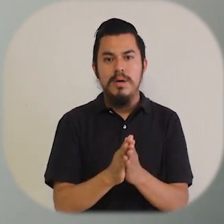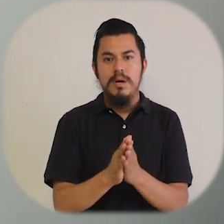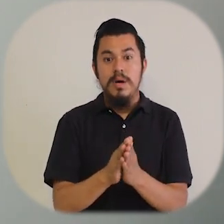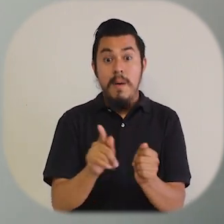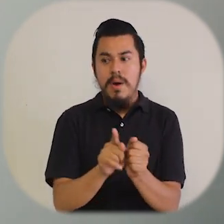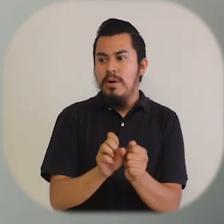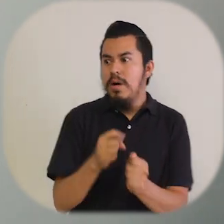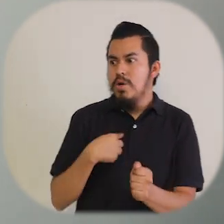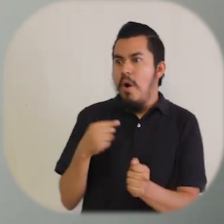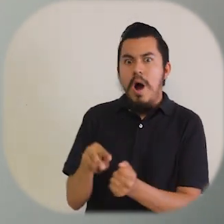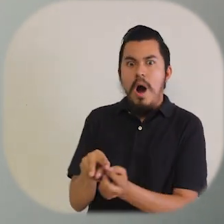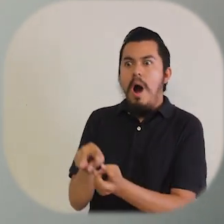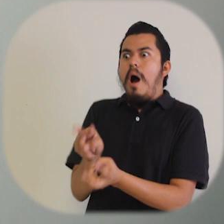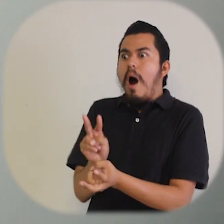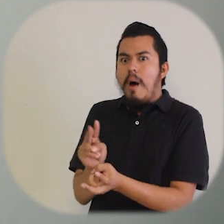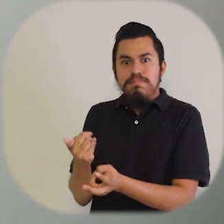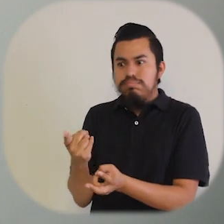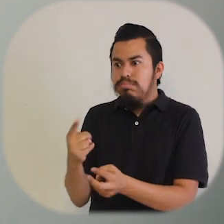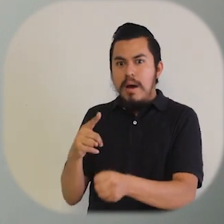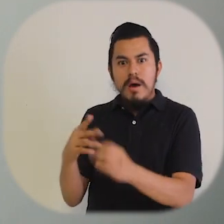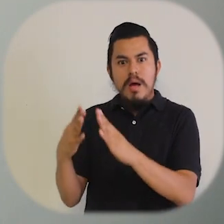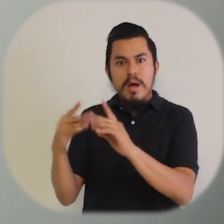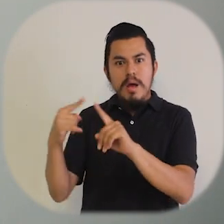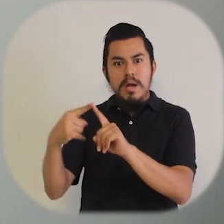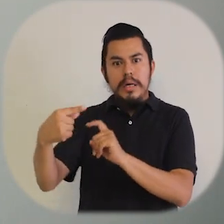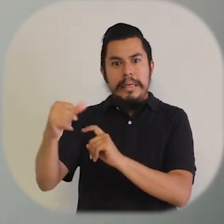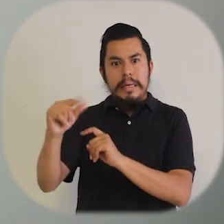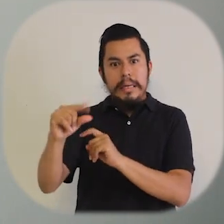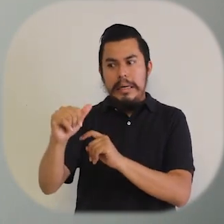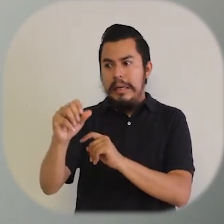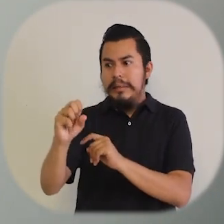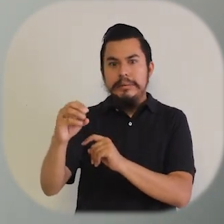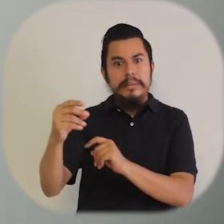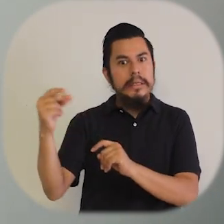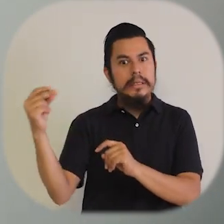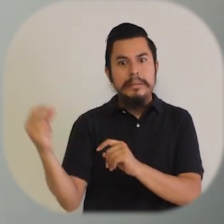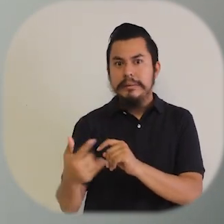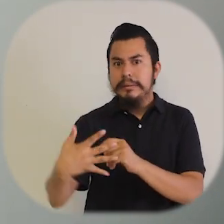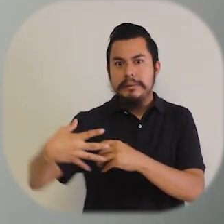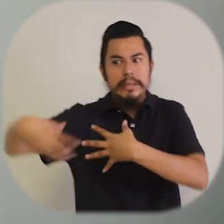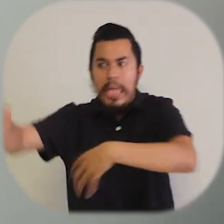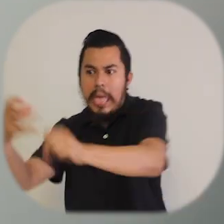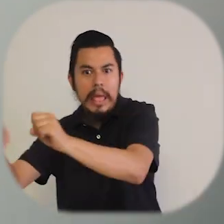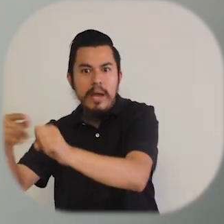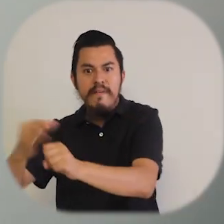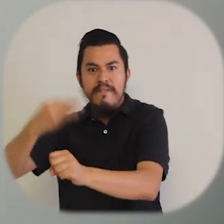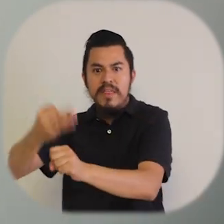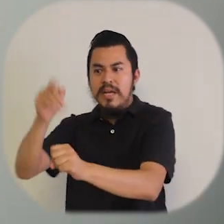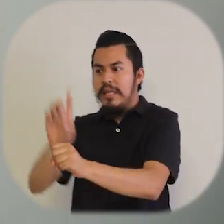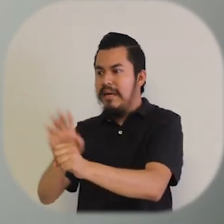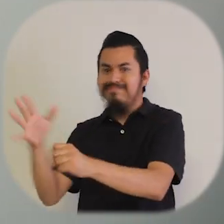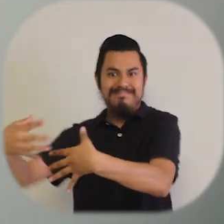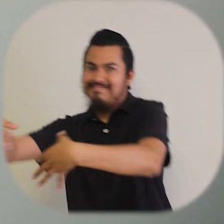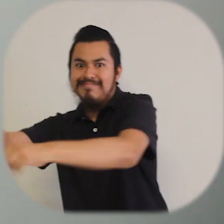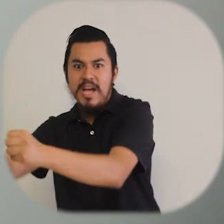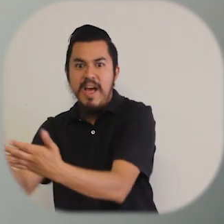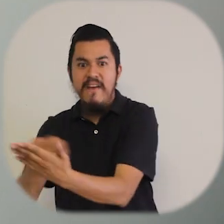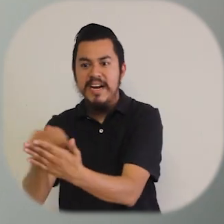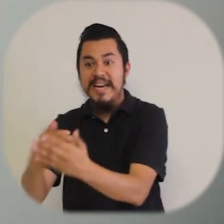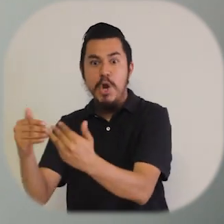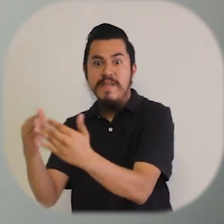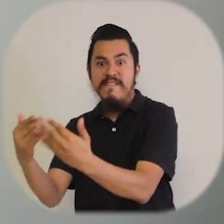os hayáis alejado de la sincera fidelidad de Cristo para seguir un evangelio diferente. Eso es muy extraño para mí, dice el versículo